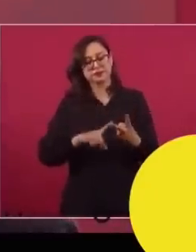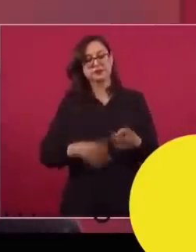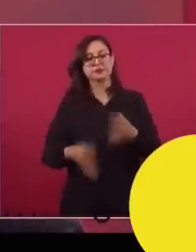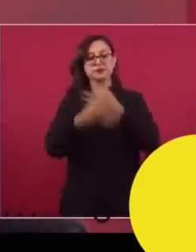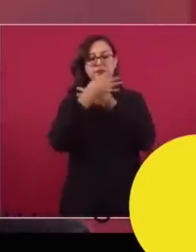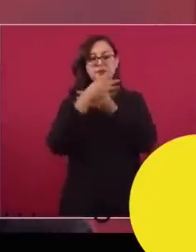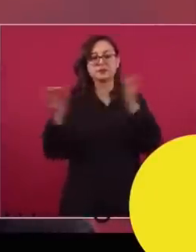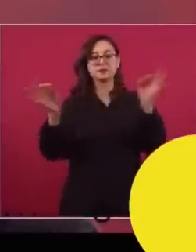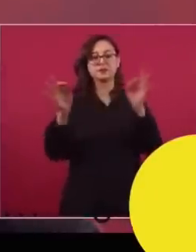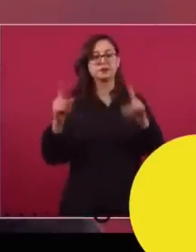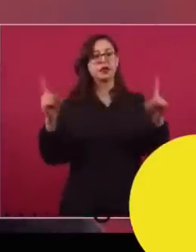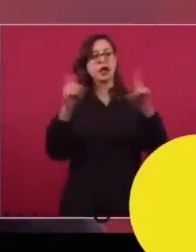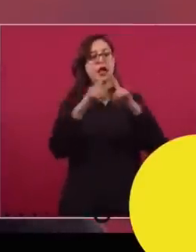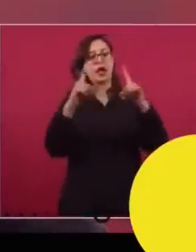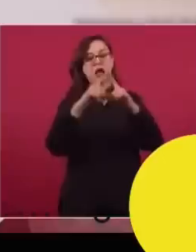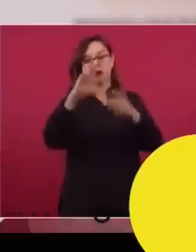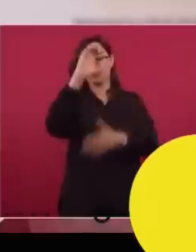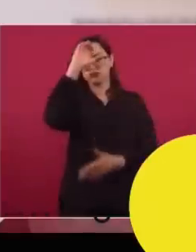la Iglesia Católica